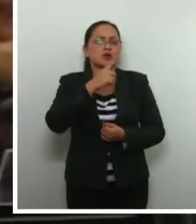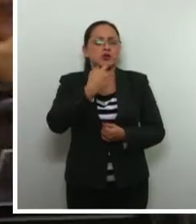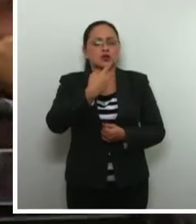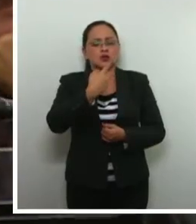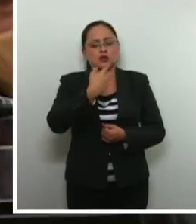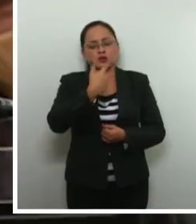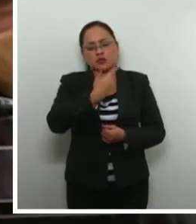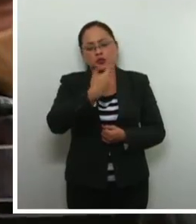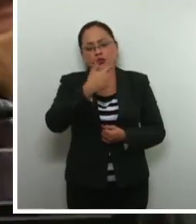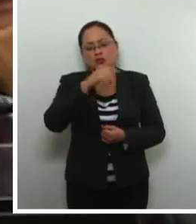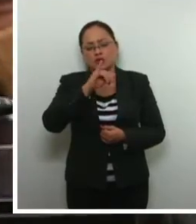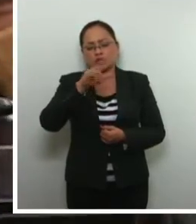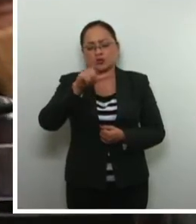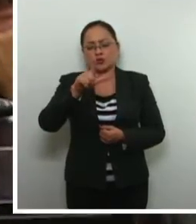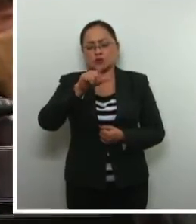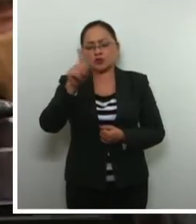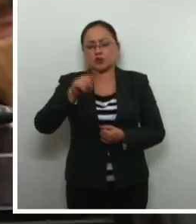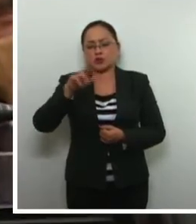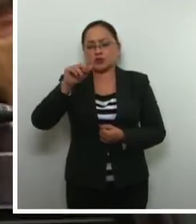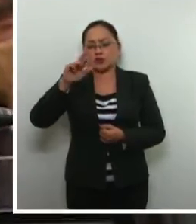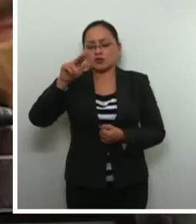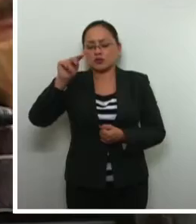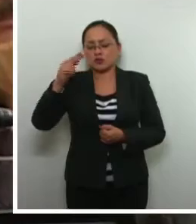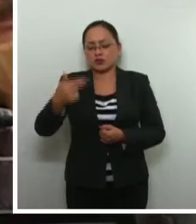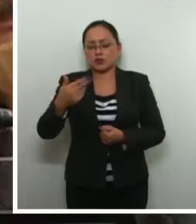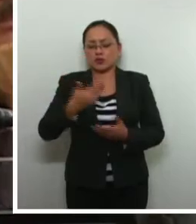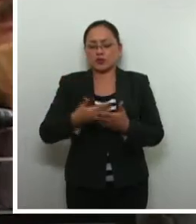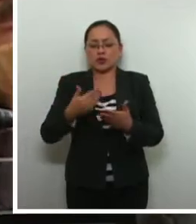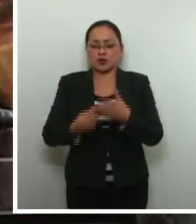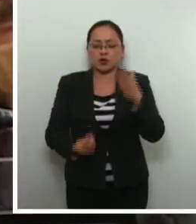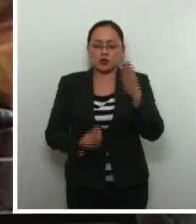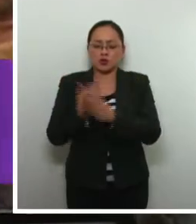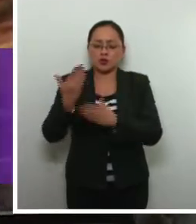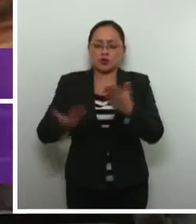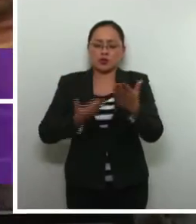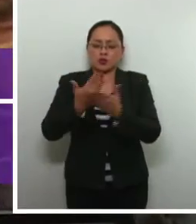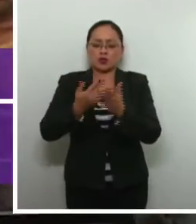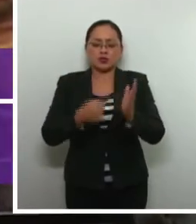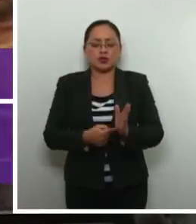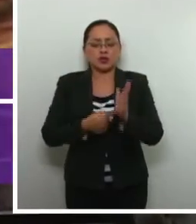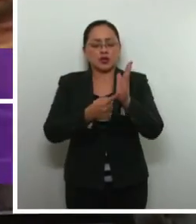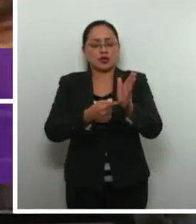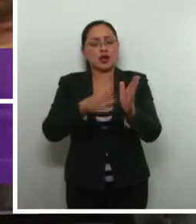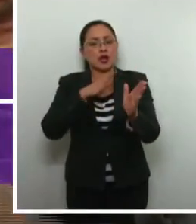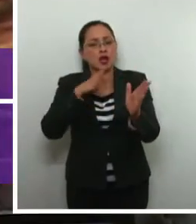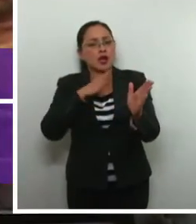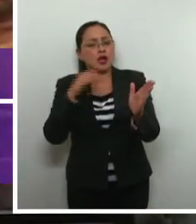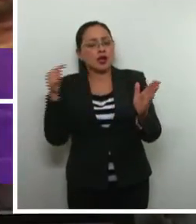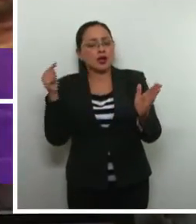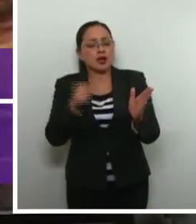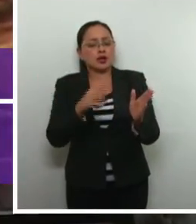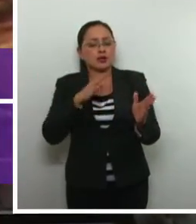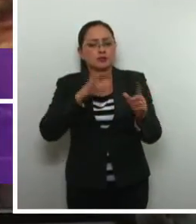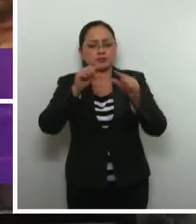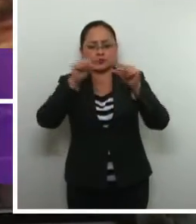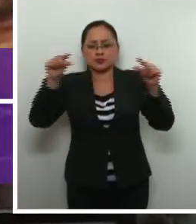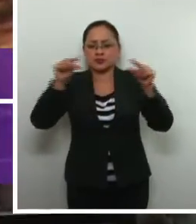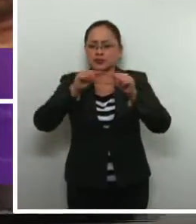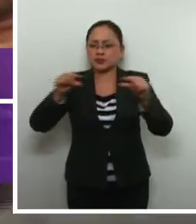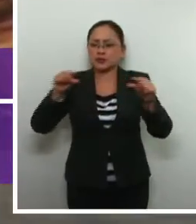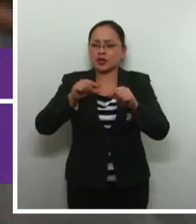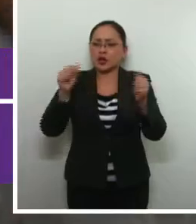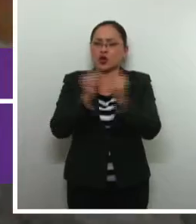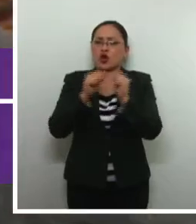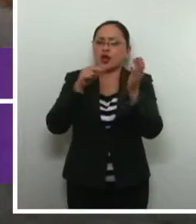Lo que presentó la comisión ahora en esta nueva propuesta tiene subrayado en